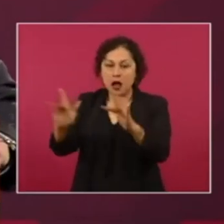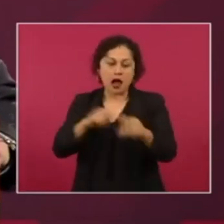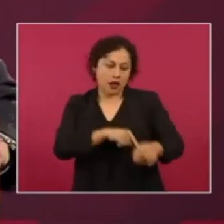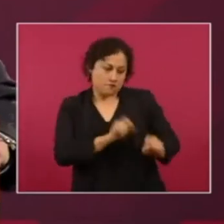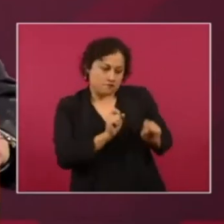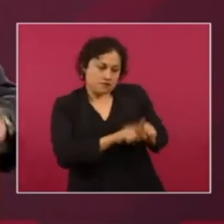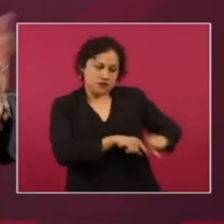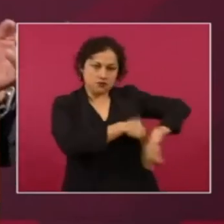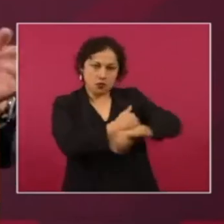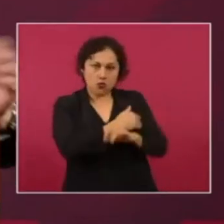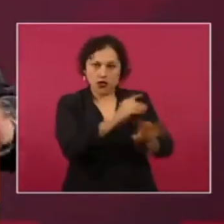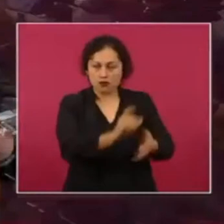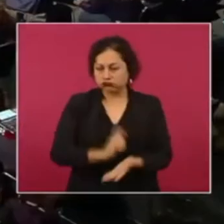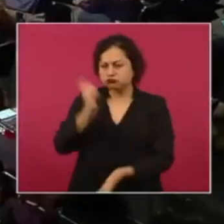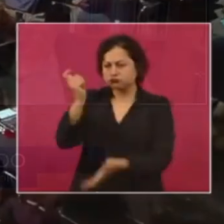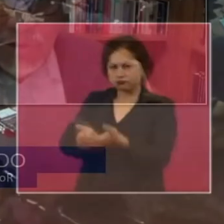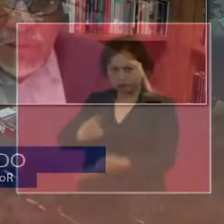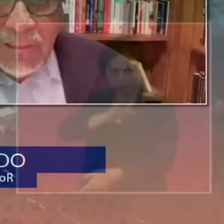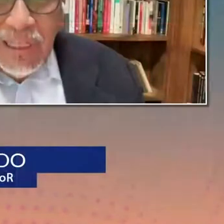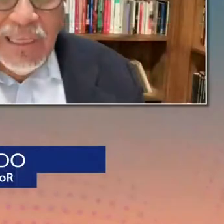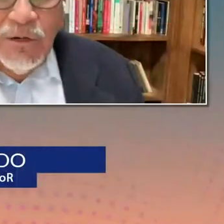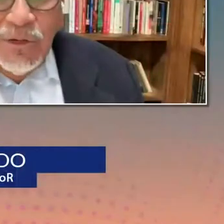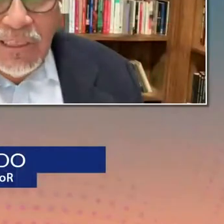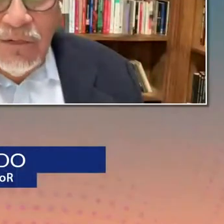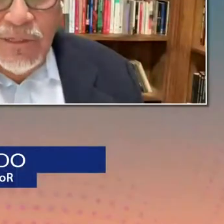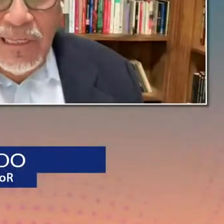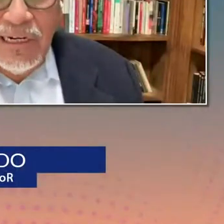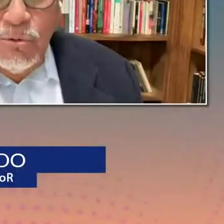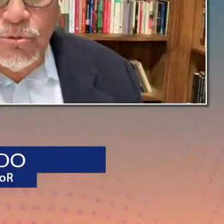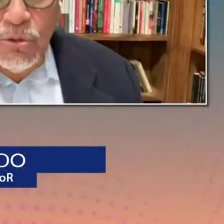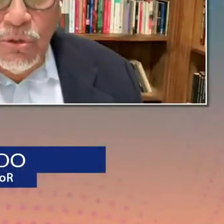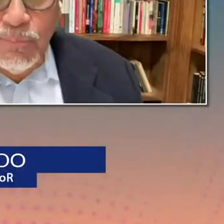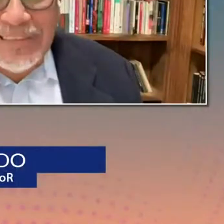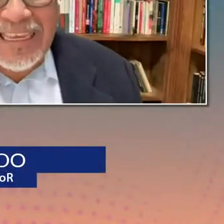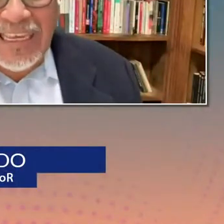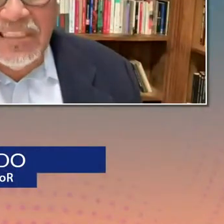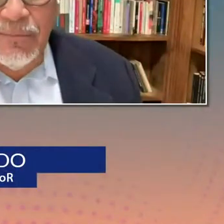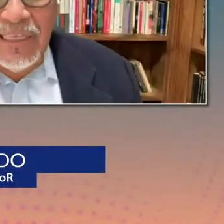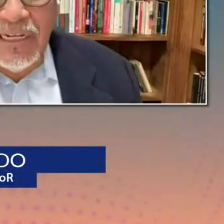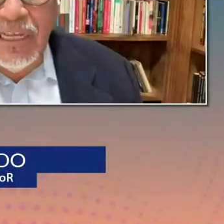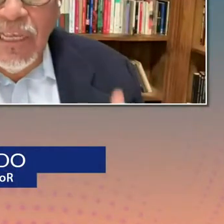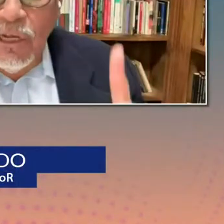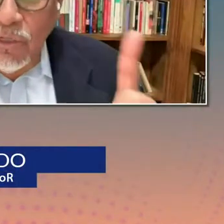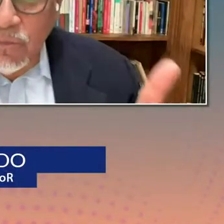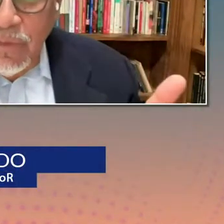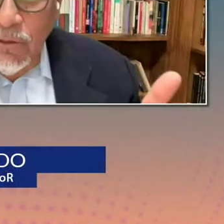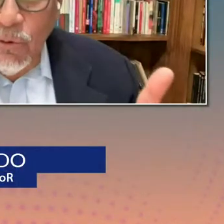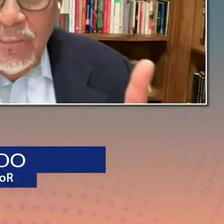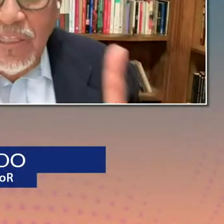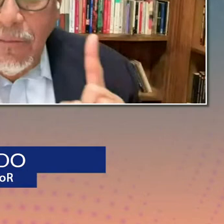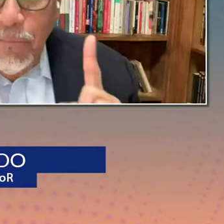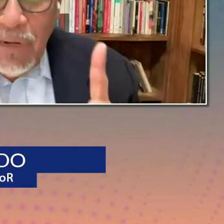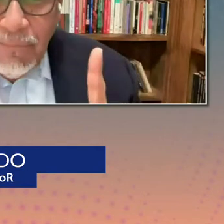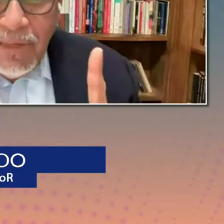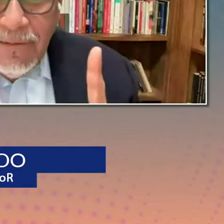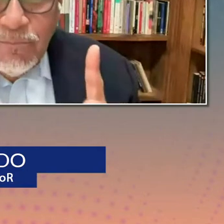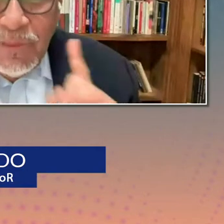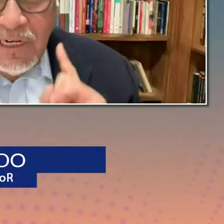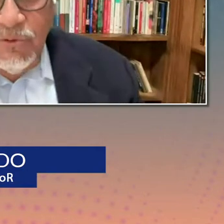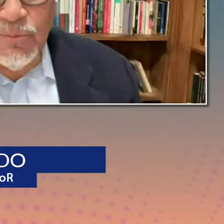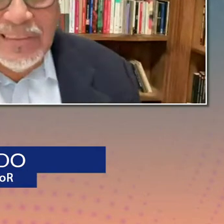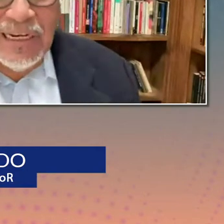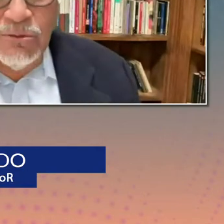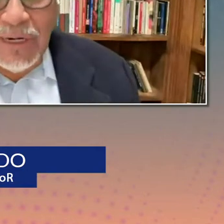arranque la captura de las actas. Pero escuchemos con detalle lo que dijo Adán Augusto López esta mañana con respecto a este Plan